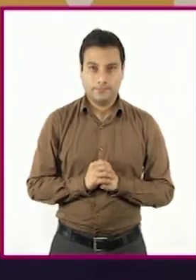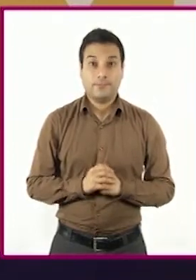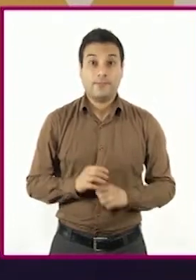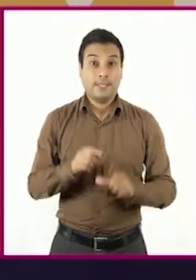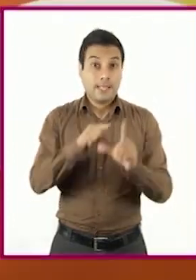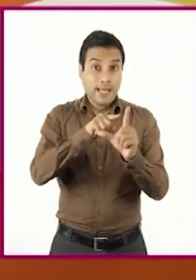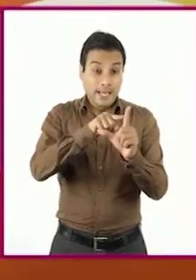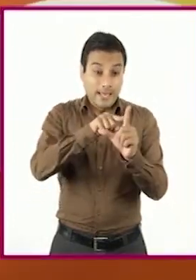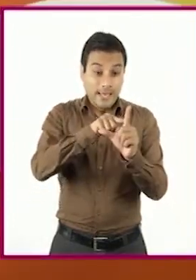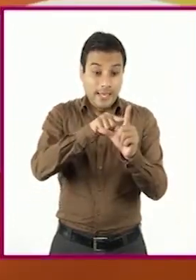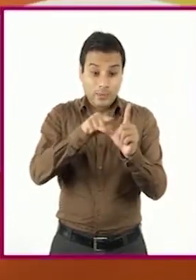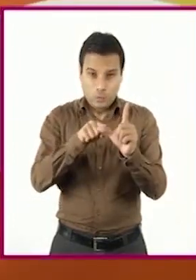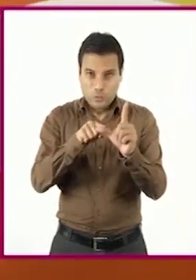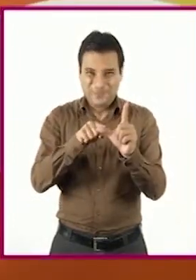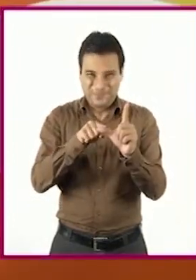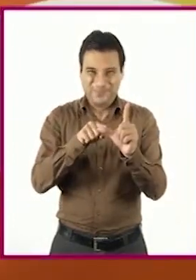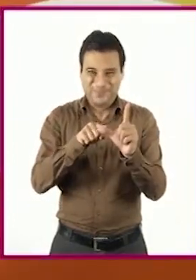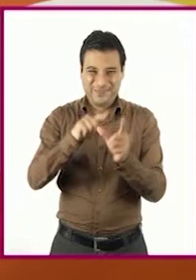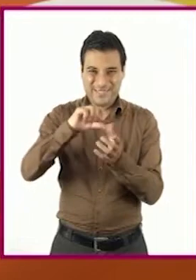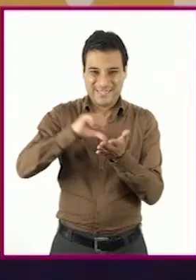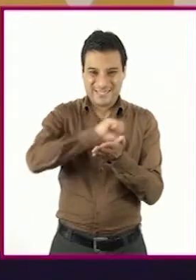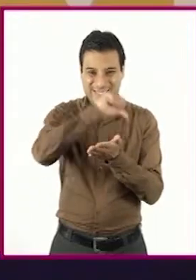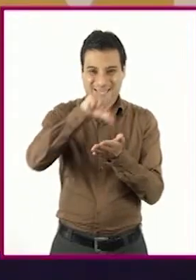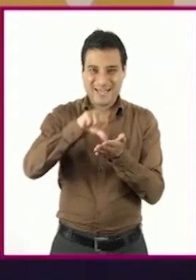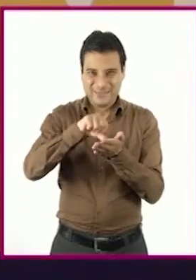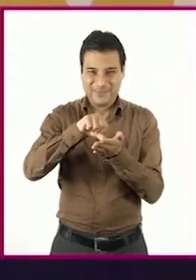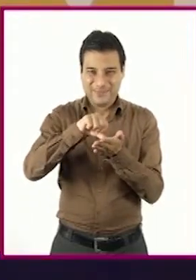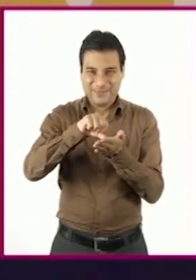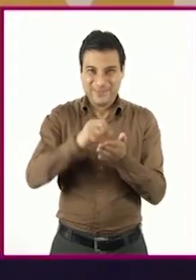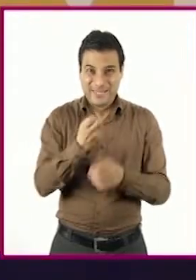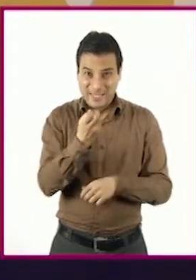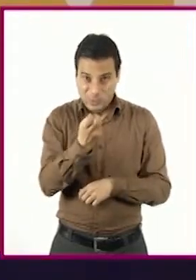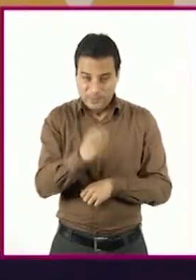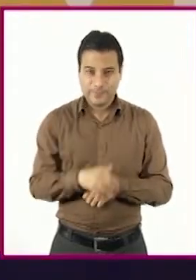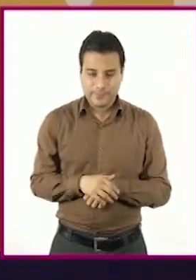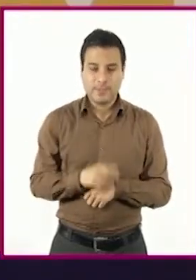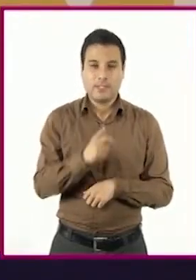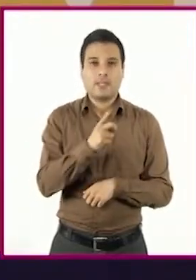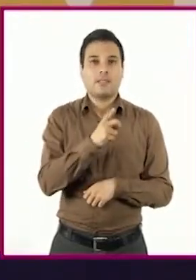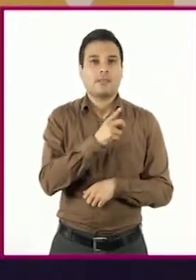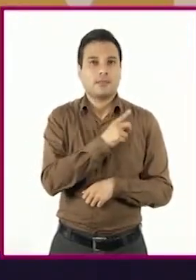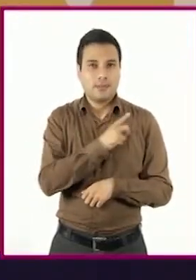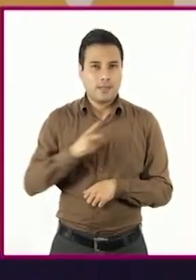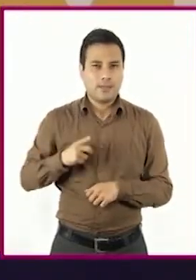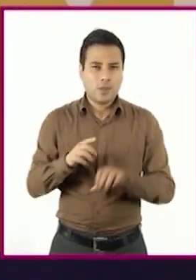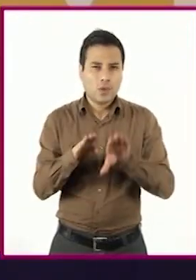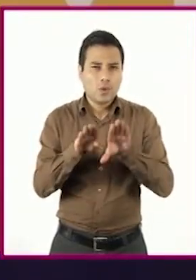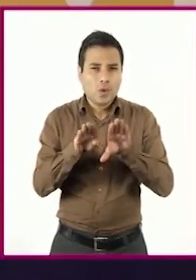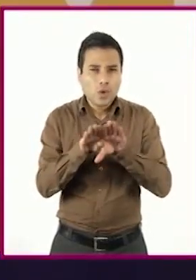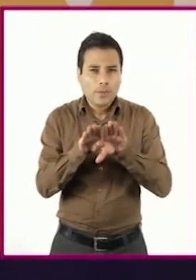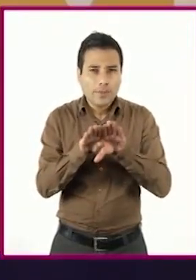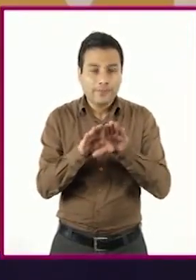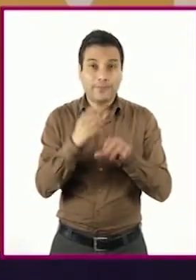la circunferencia que corresponde a cada categoría debe de cumplir con la siguiente